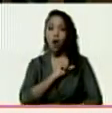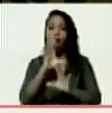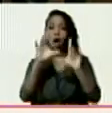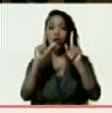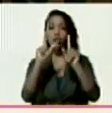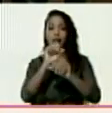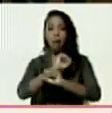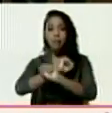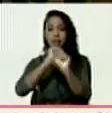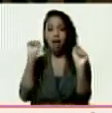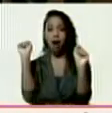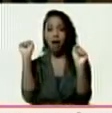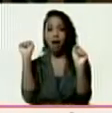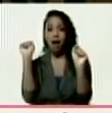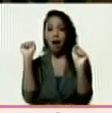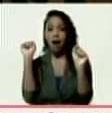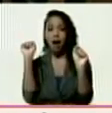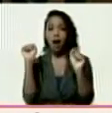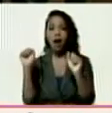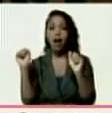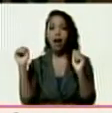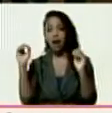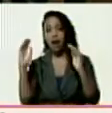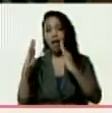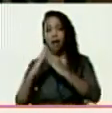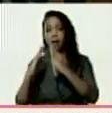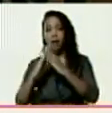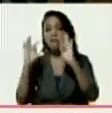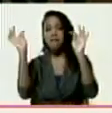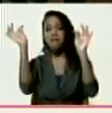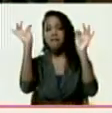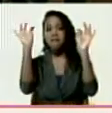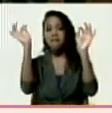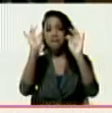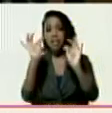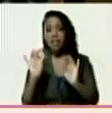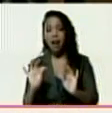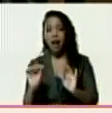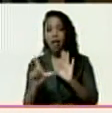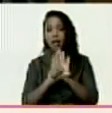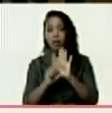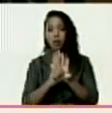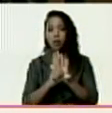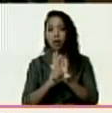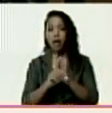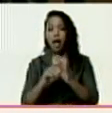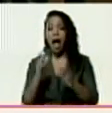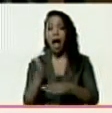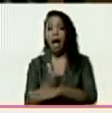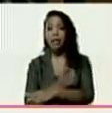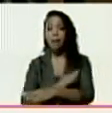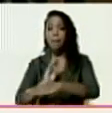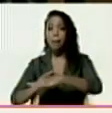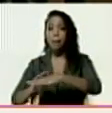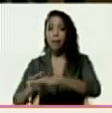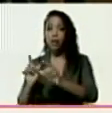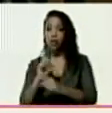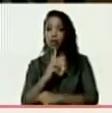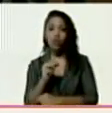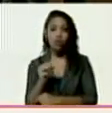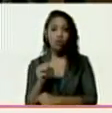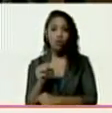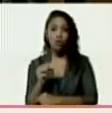de la mañana en el Palacio Federal Legislativo, sin previa convocatoria. Reitero, si